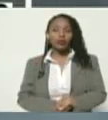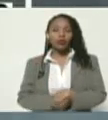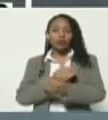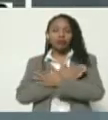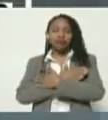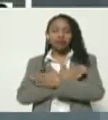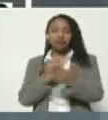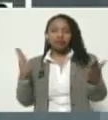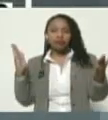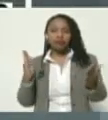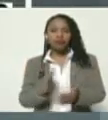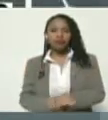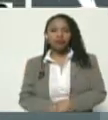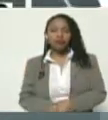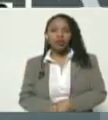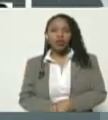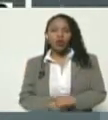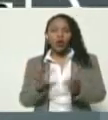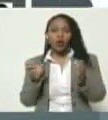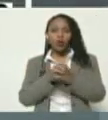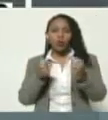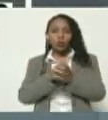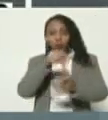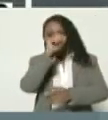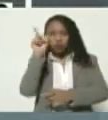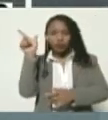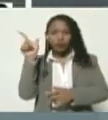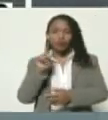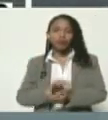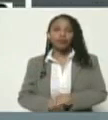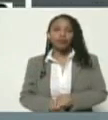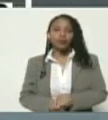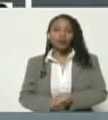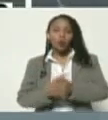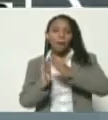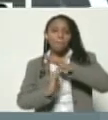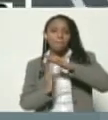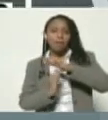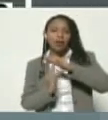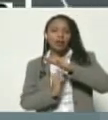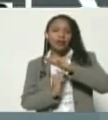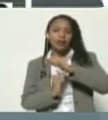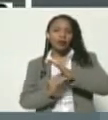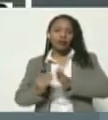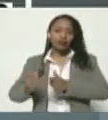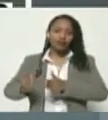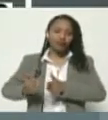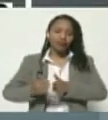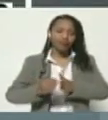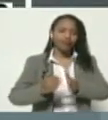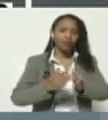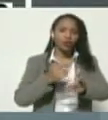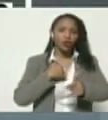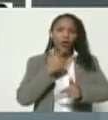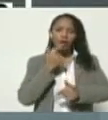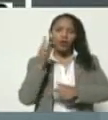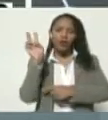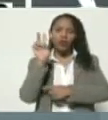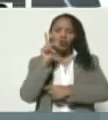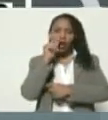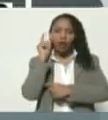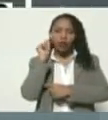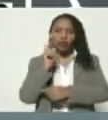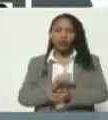solidarios con el Partido Socialista Unido de Venezuela y con sus bases. El camino, yo le digo a los venezolanos y